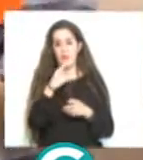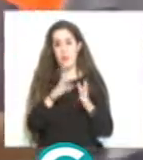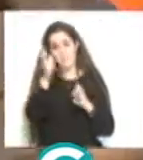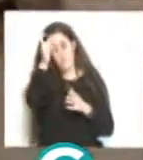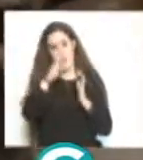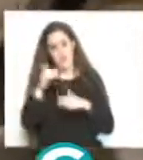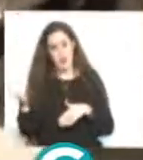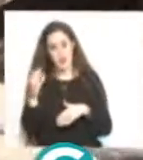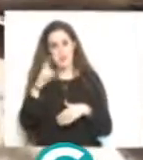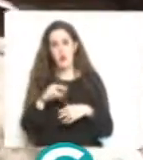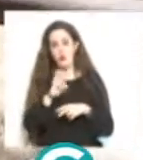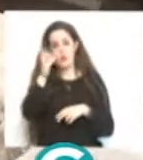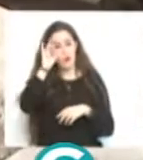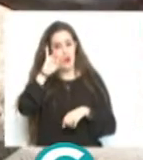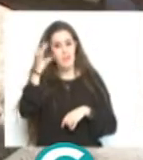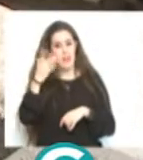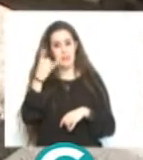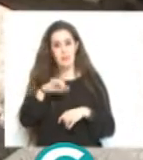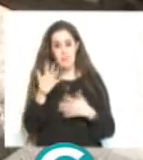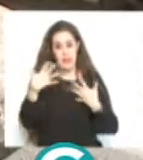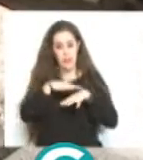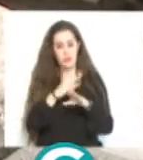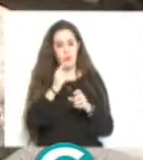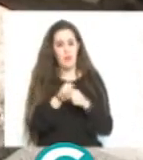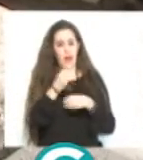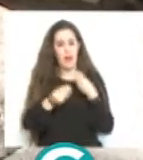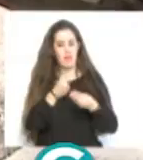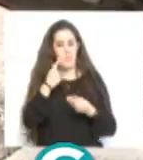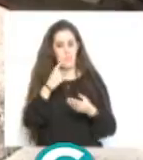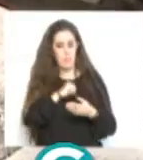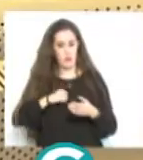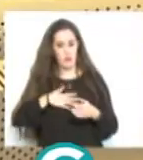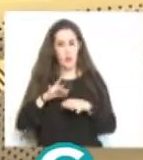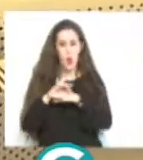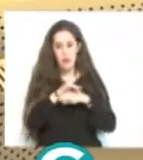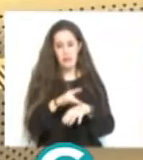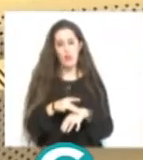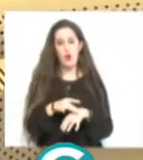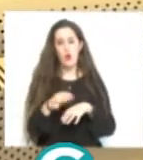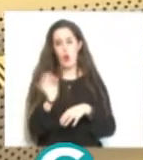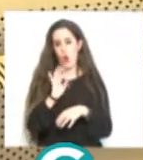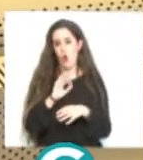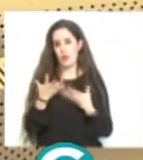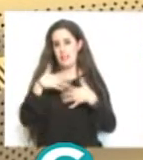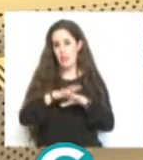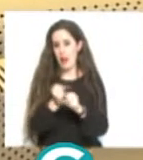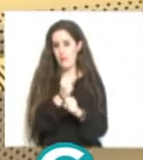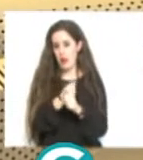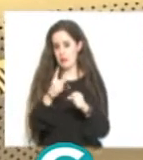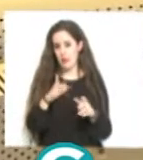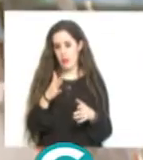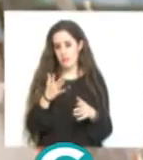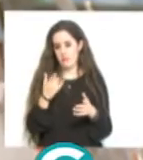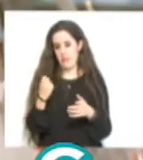despoblación. Otra de las novedades será la inclusión de acciones personalizadas de orientación o inserción laboral acordes a